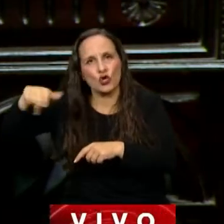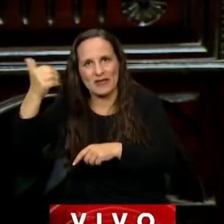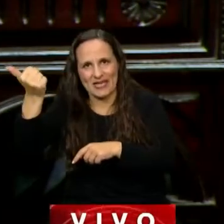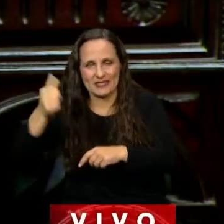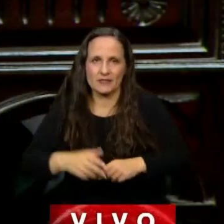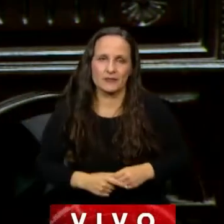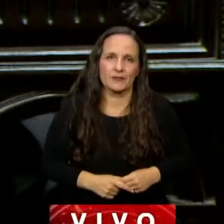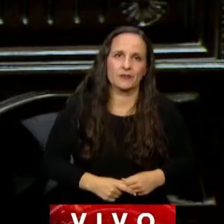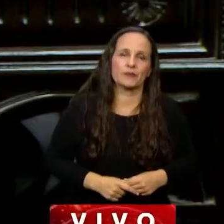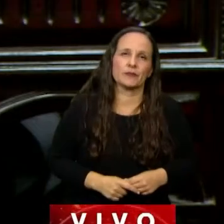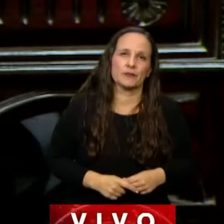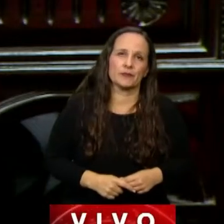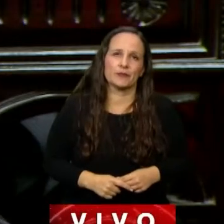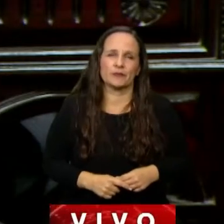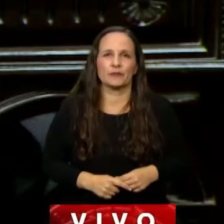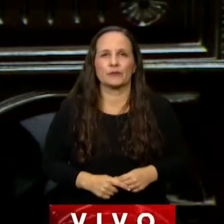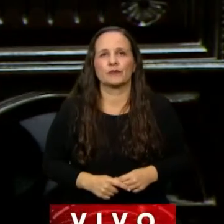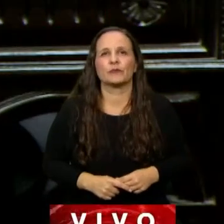128,6%.